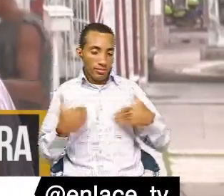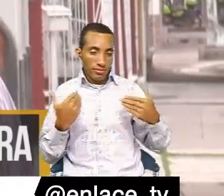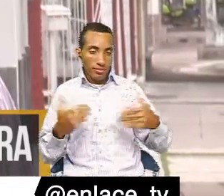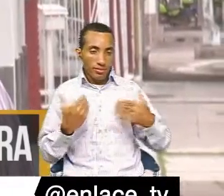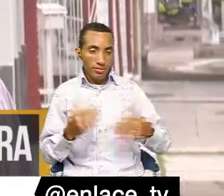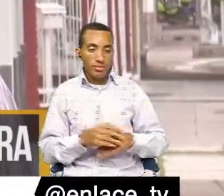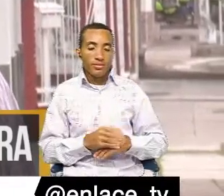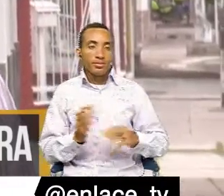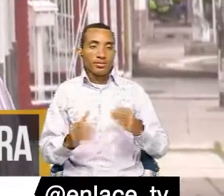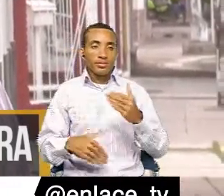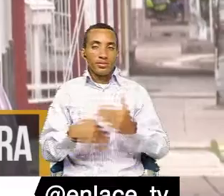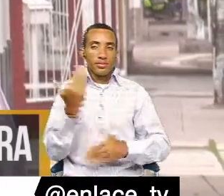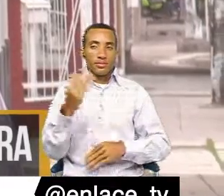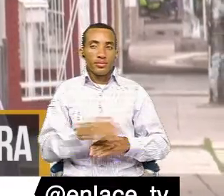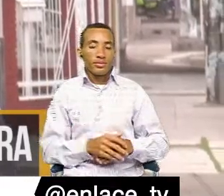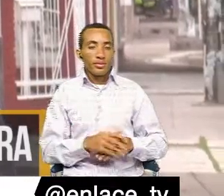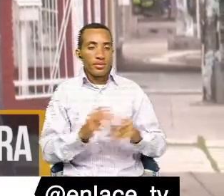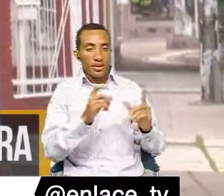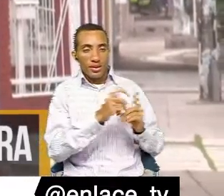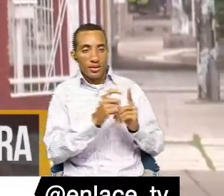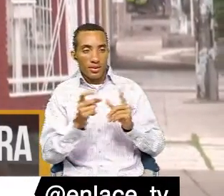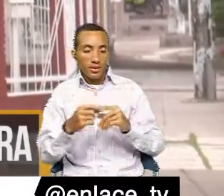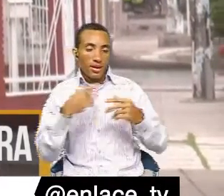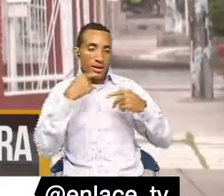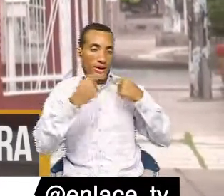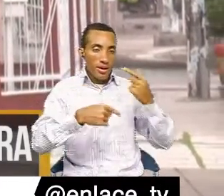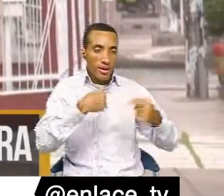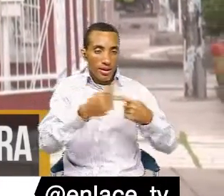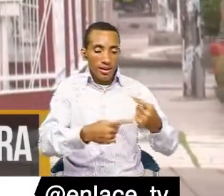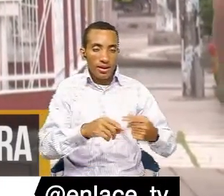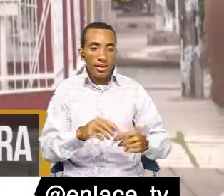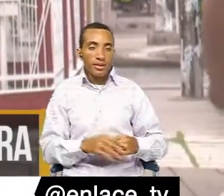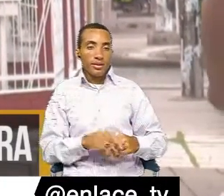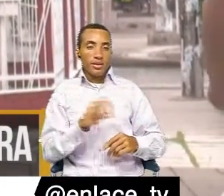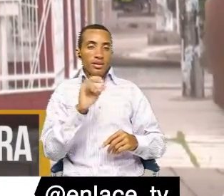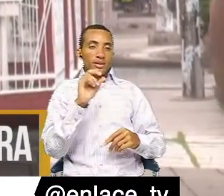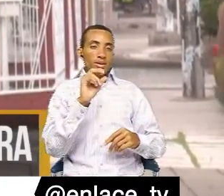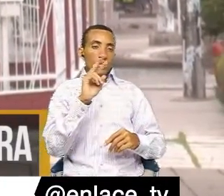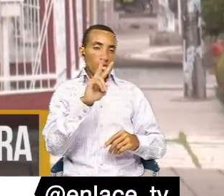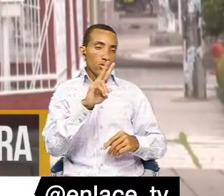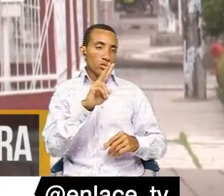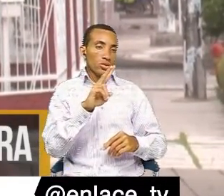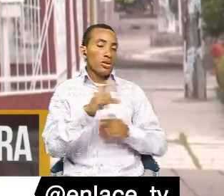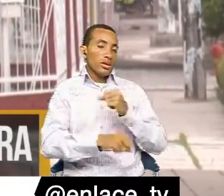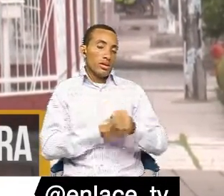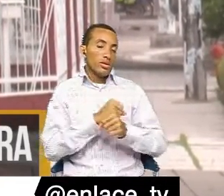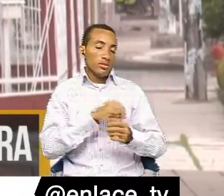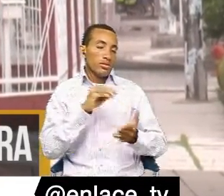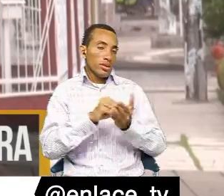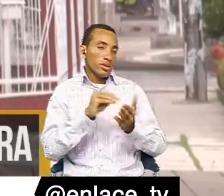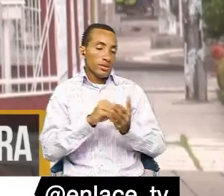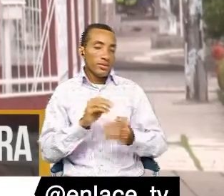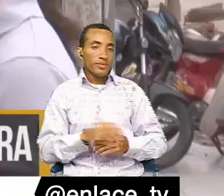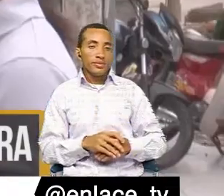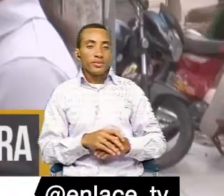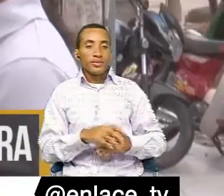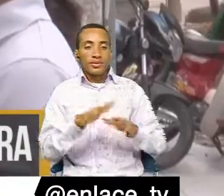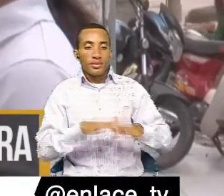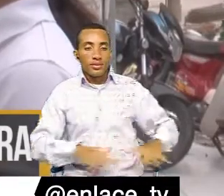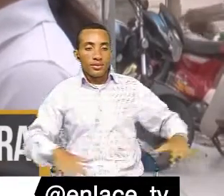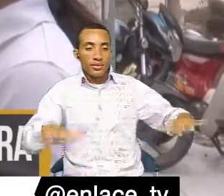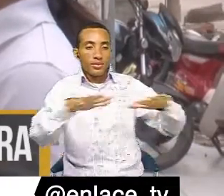la inauguración de la Abra Palabra en su 22ª edición el día jueves en la Plaza Cívica Luis Pinilla.